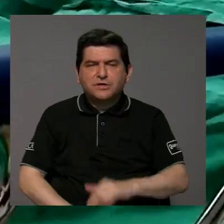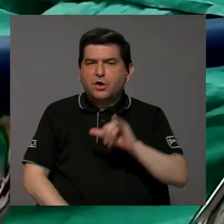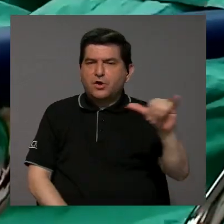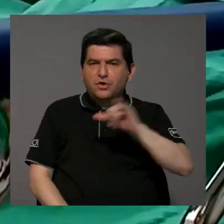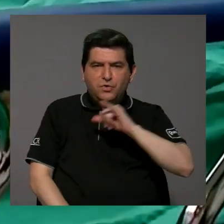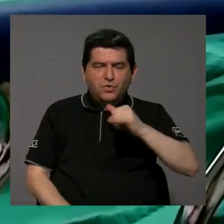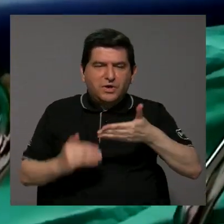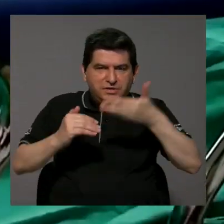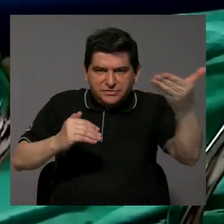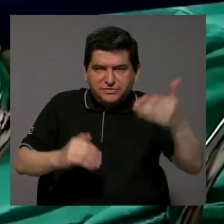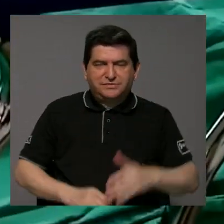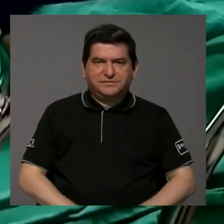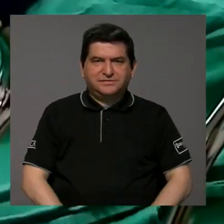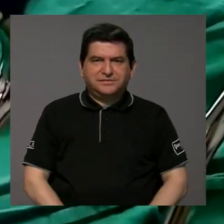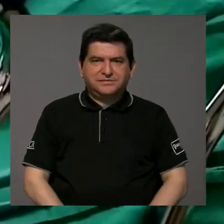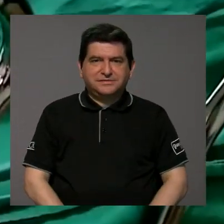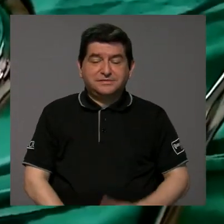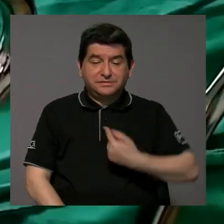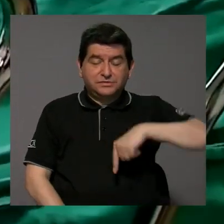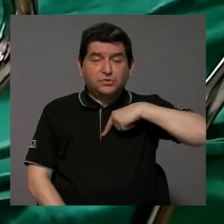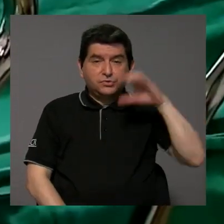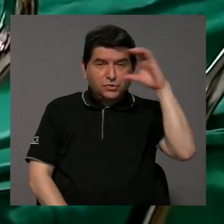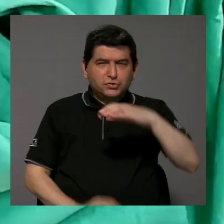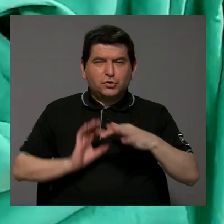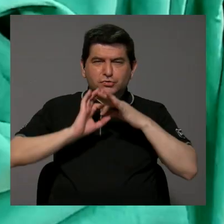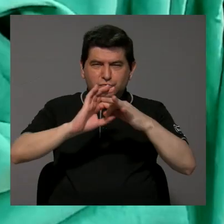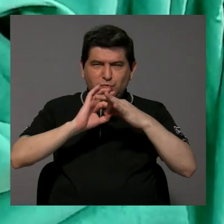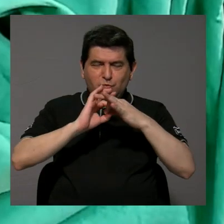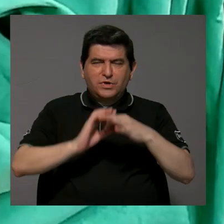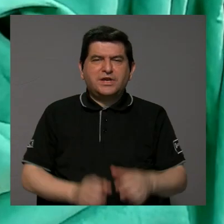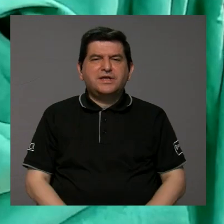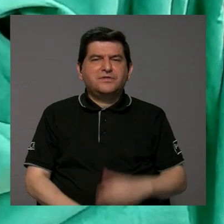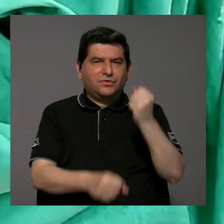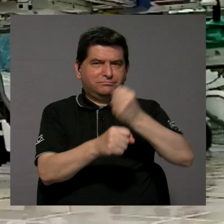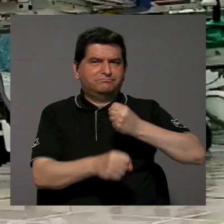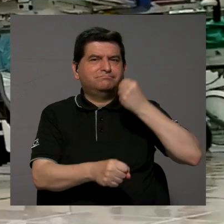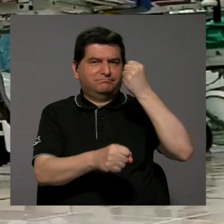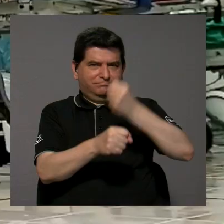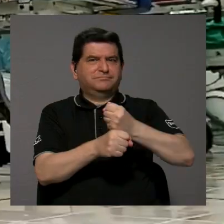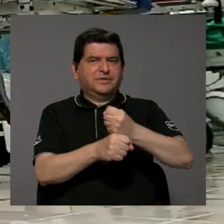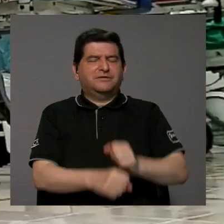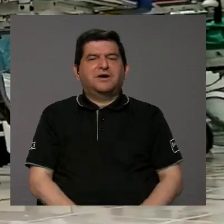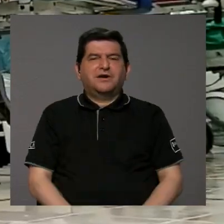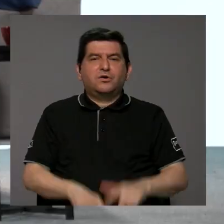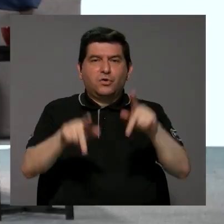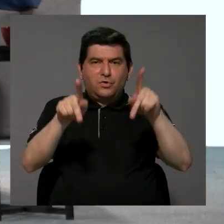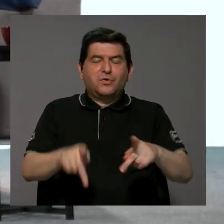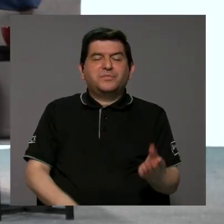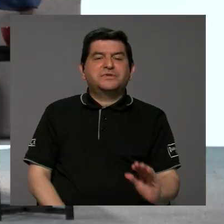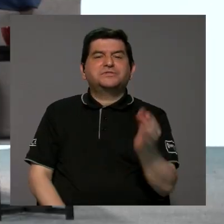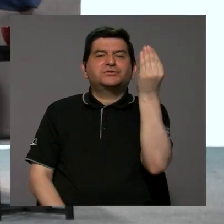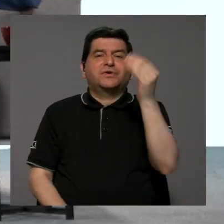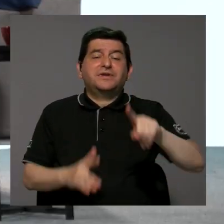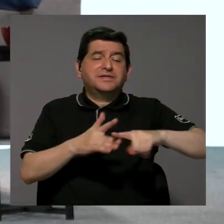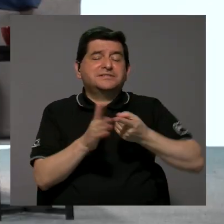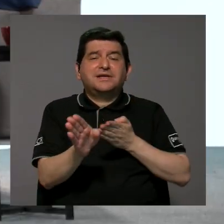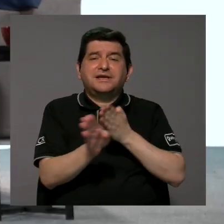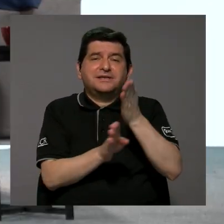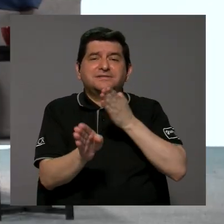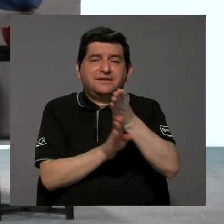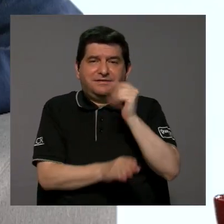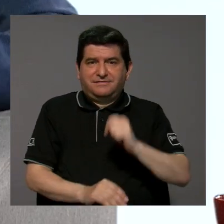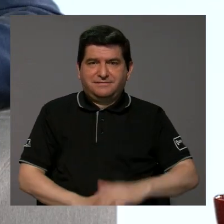similitudes. Así que, bueno, estamos buscando una estrecha colaboración con la gente joven que está iniciando carrera